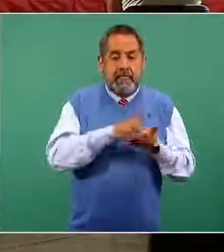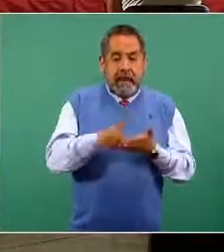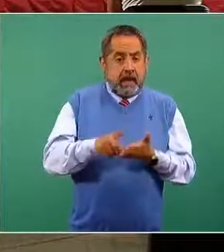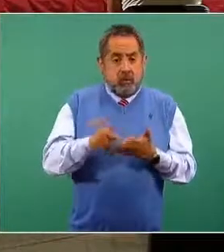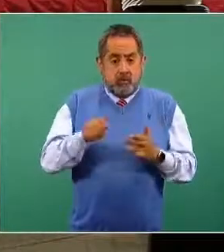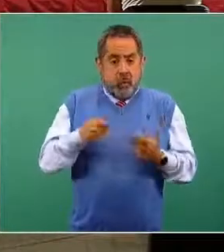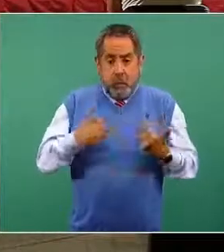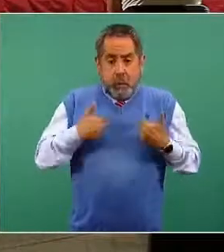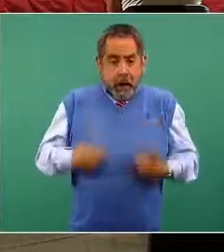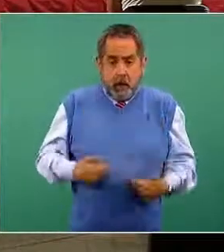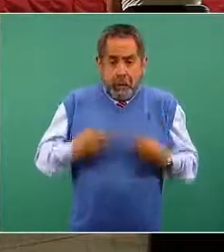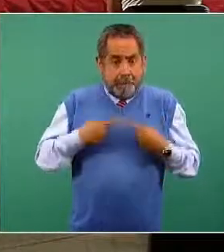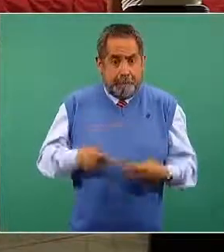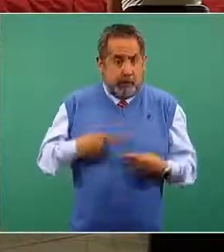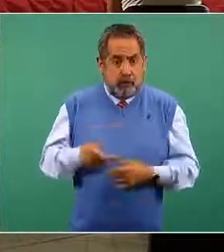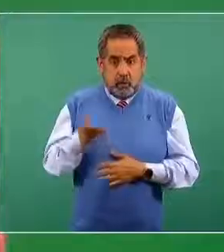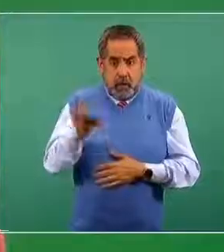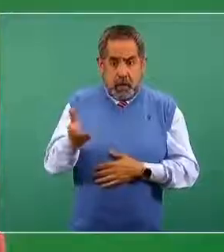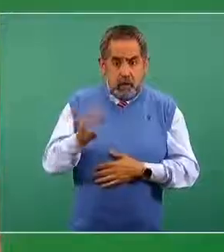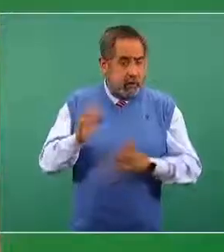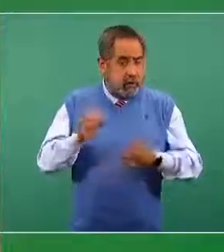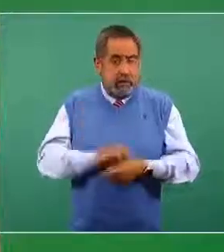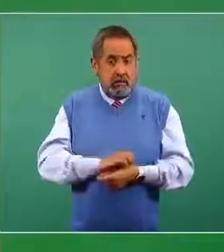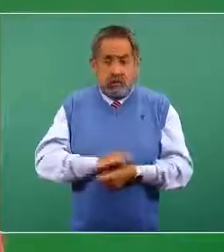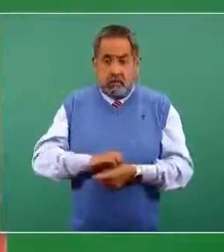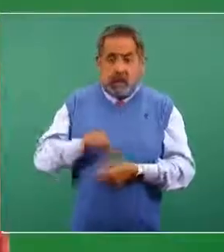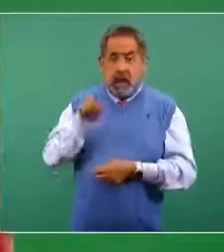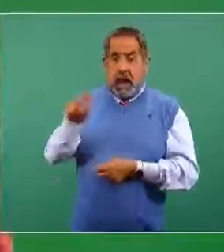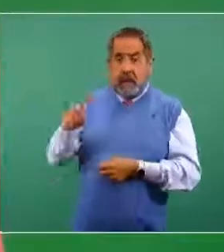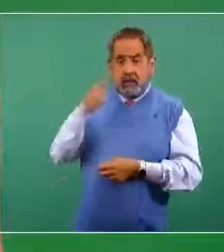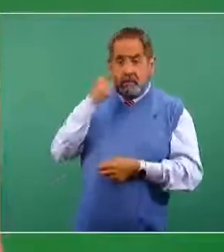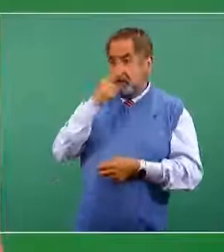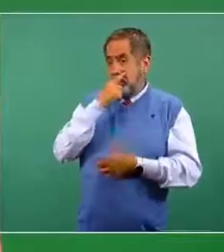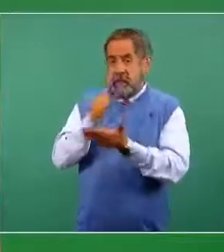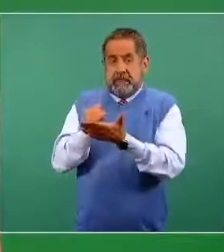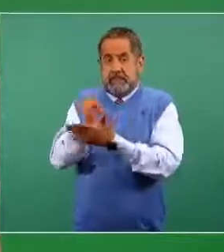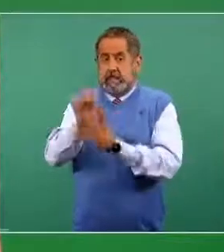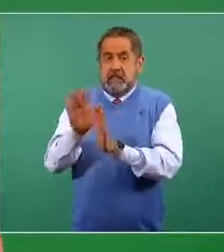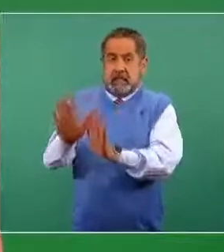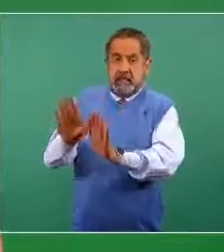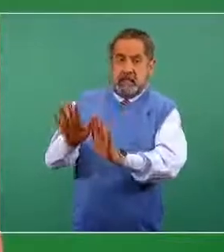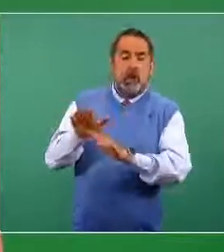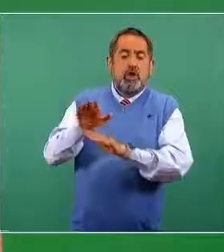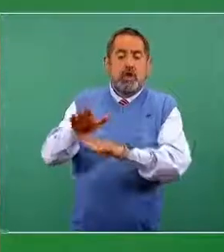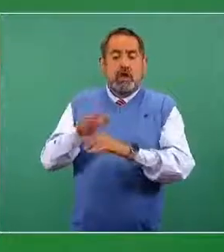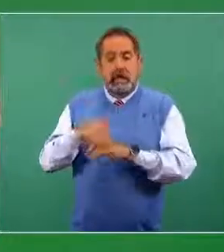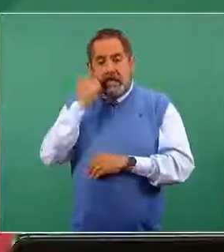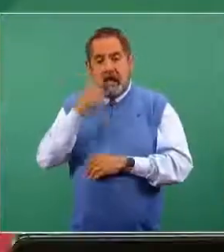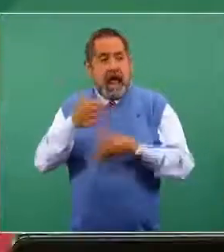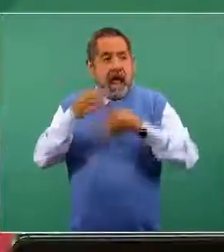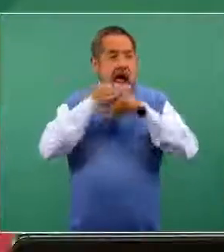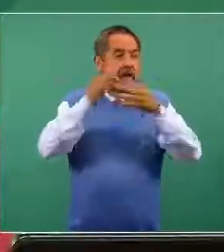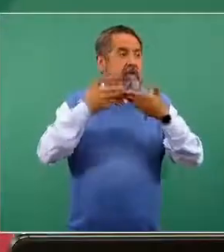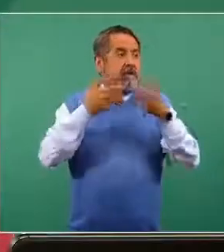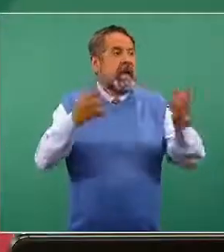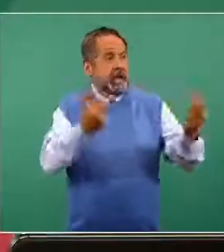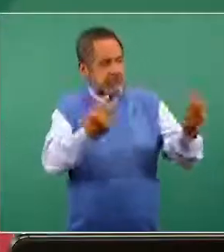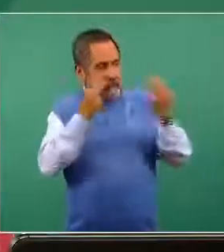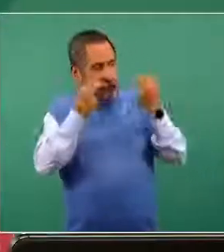ser humano, como persona, y a él, y solo a él, le corresponde tomar una decisión respecto a si quiere hacerlo público o